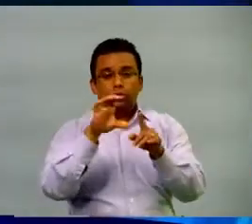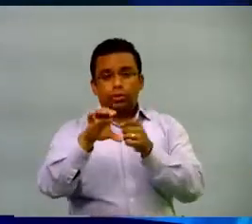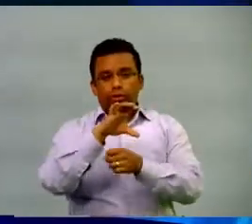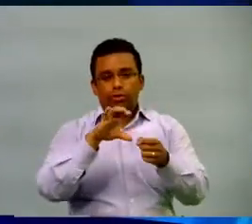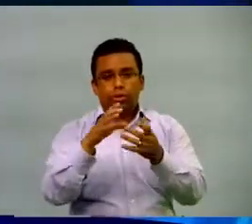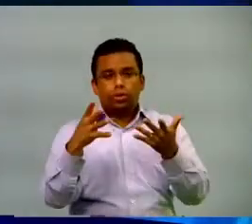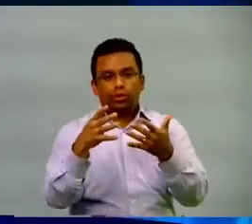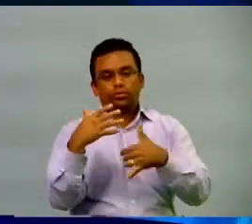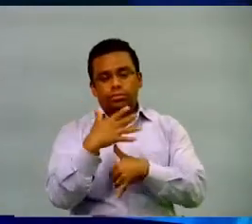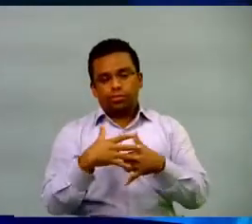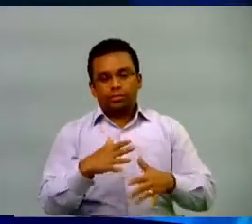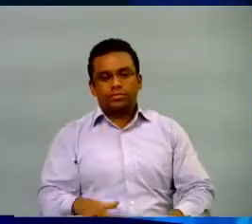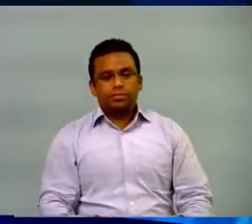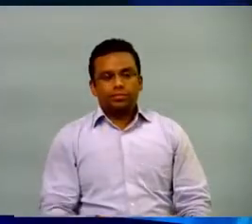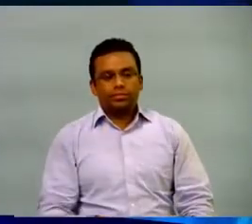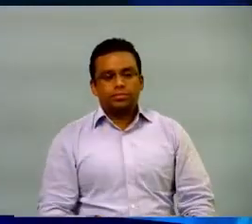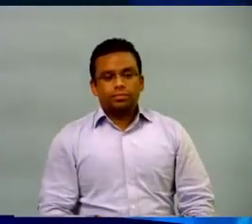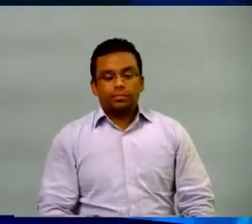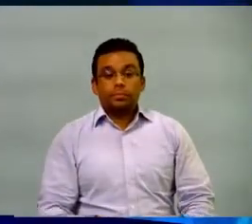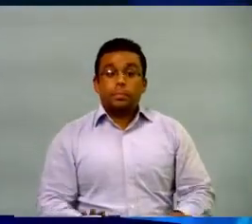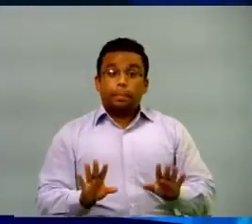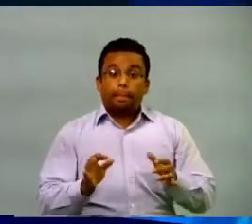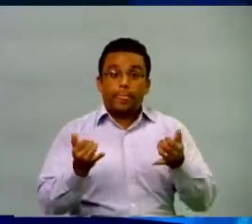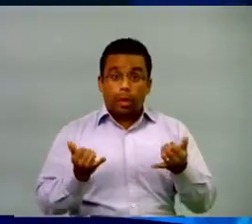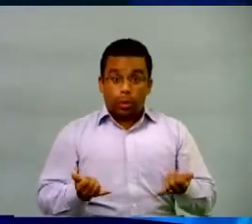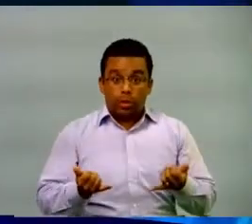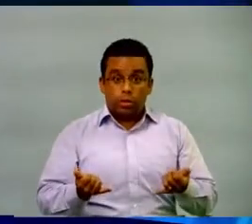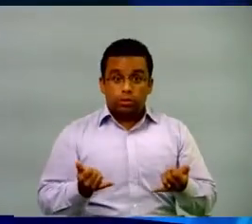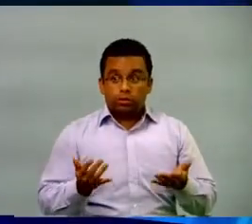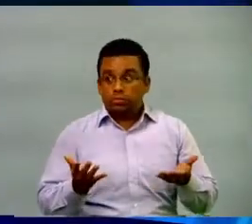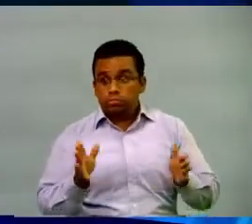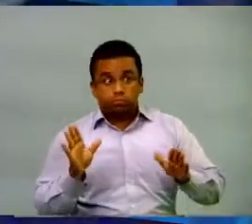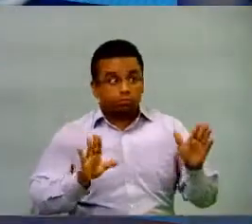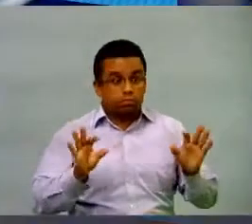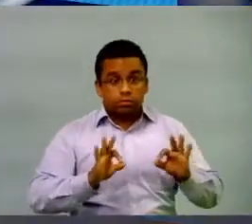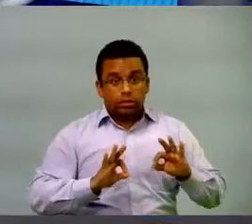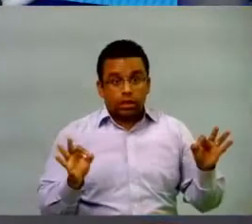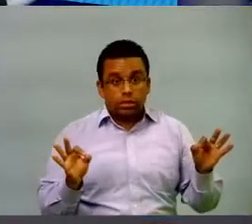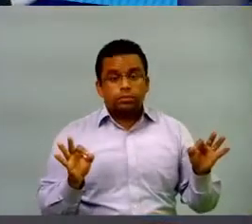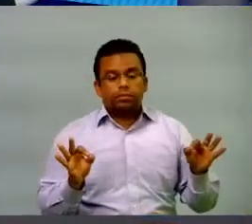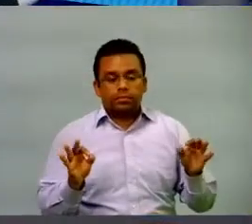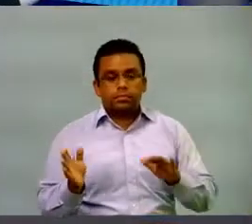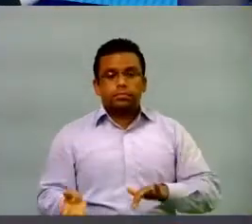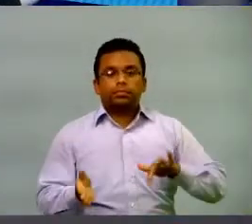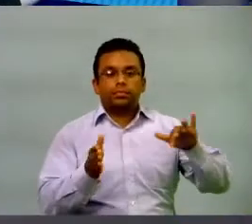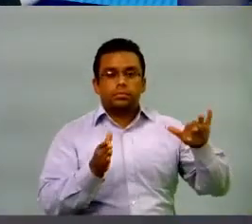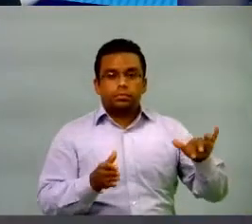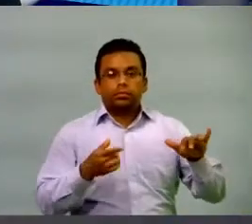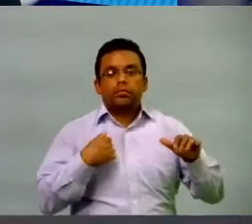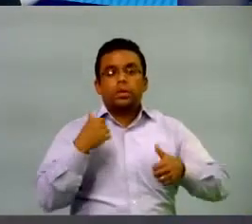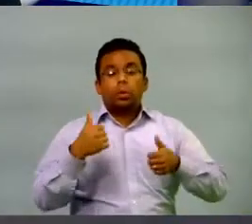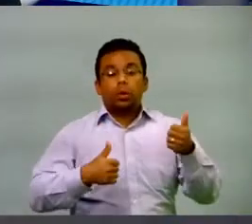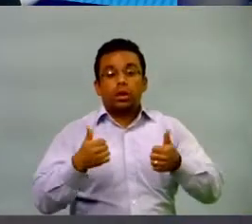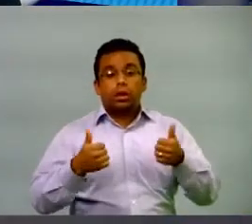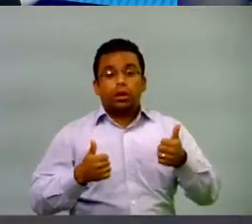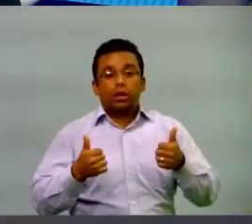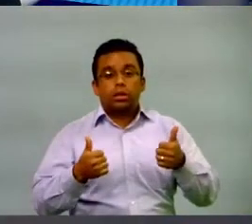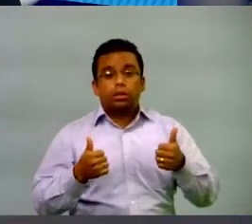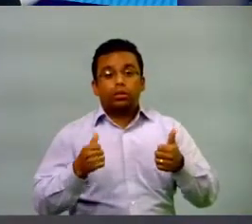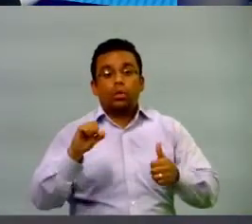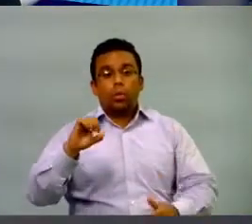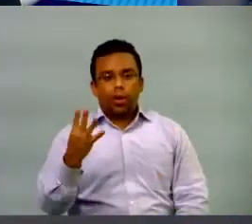la costa colombiana. Vamos a ir, si no hay más comentarios sobre este, enseguida vamos a ir al